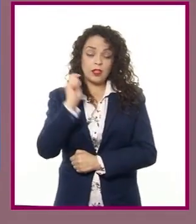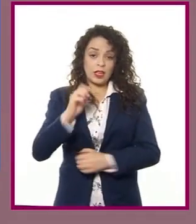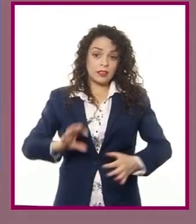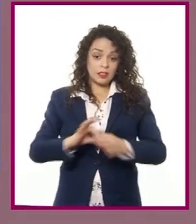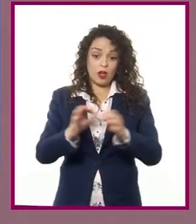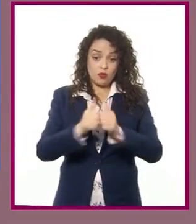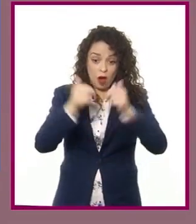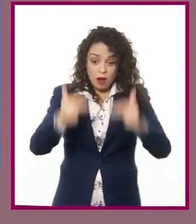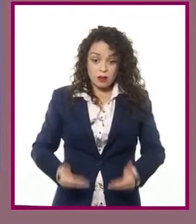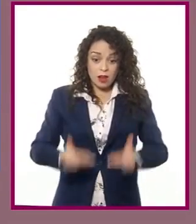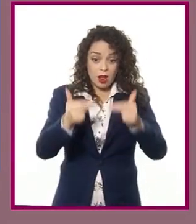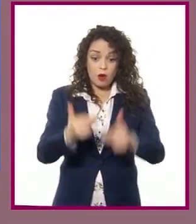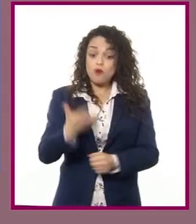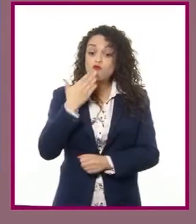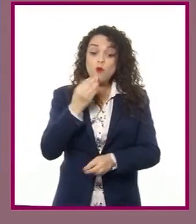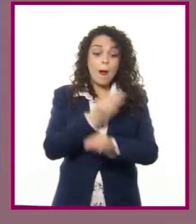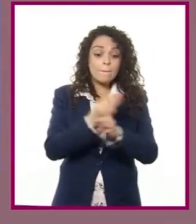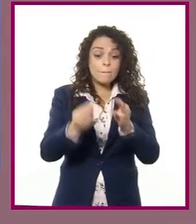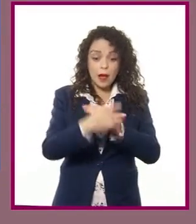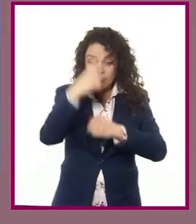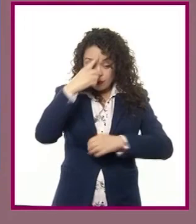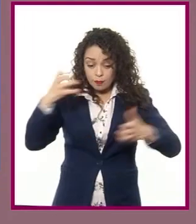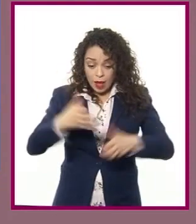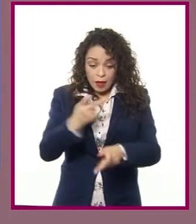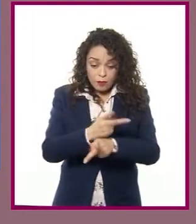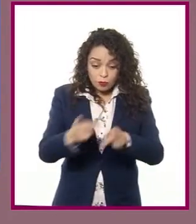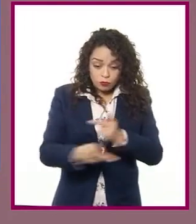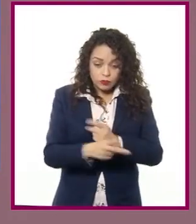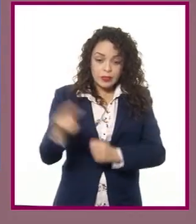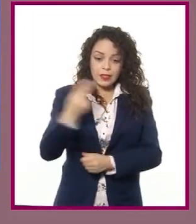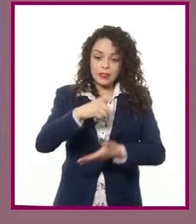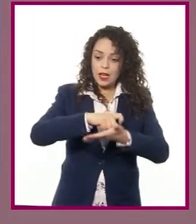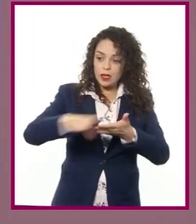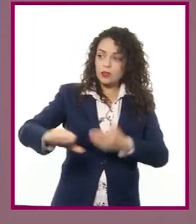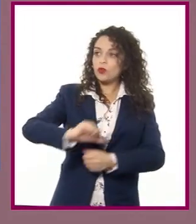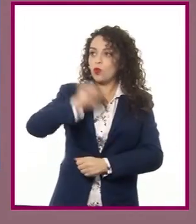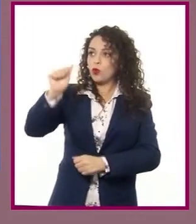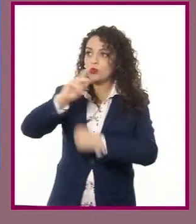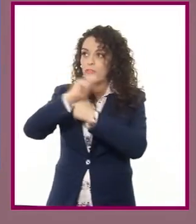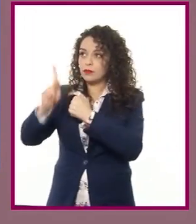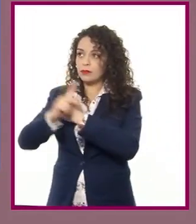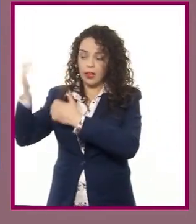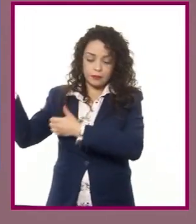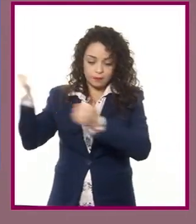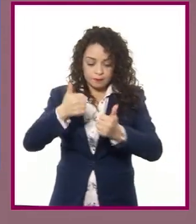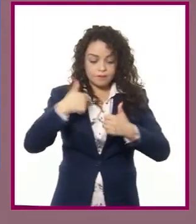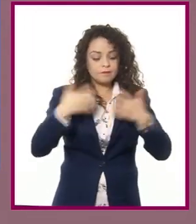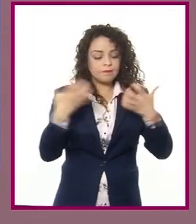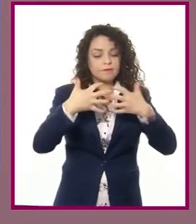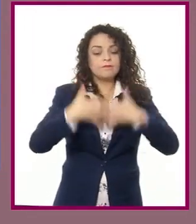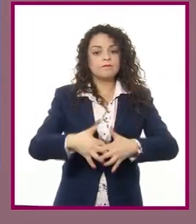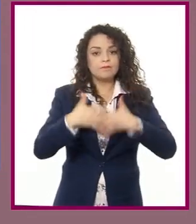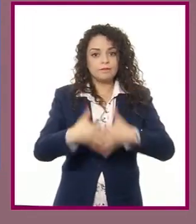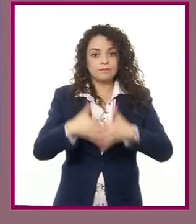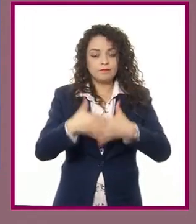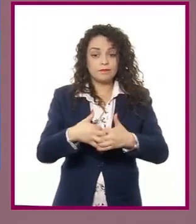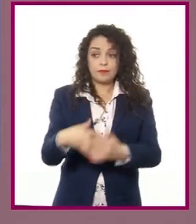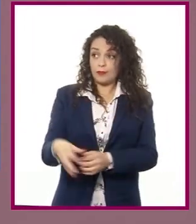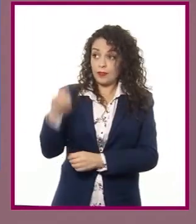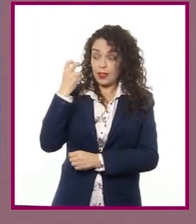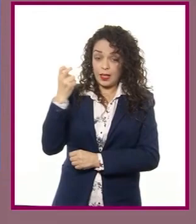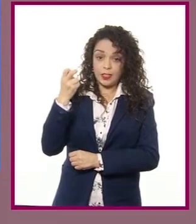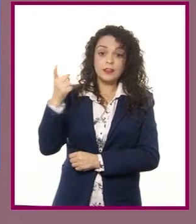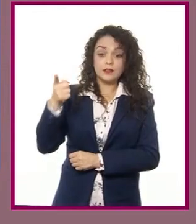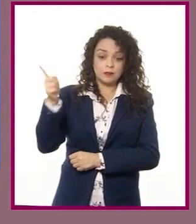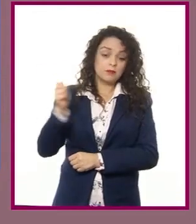no tienen materias primas para elaborar sus productos requieren comprarlas a otras naciones. Y estas, a su vez, generalmente en vías